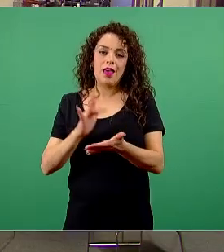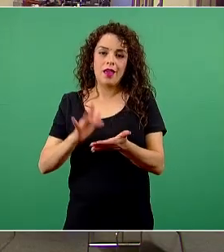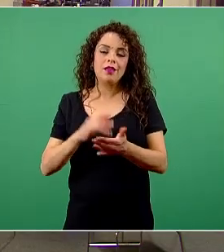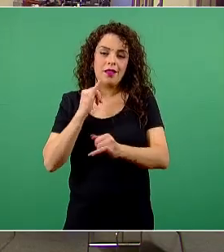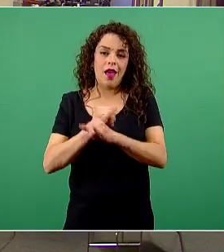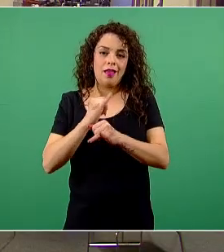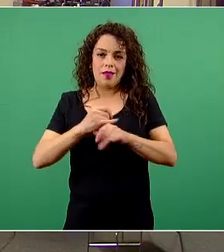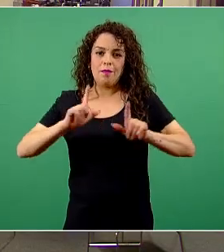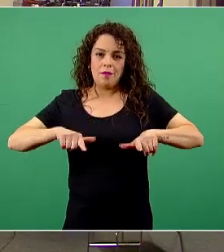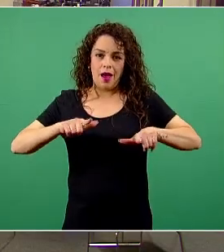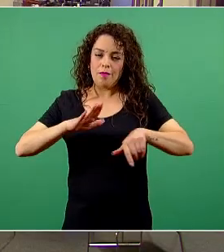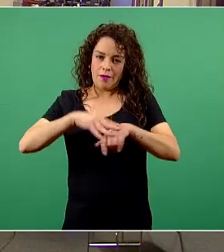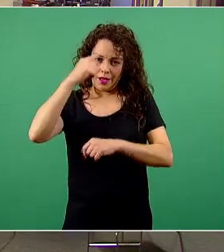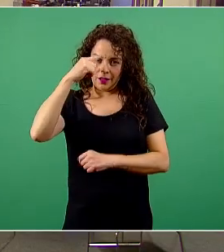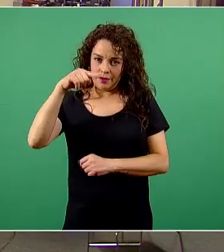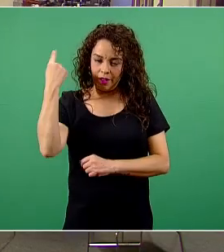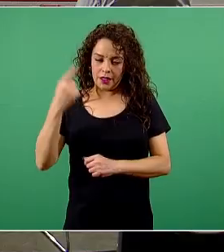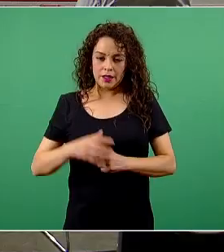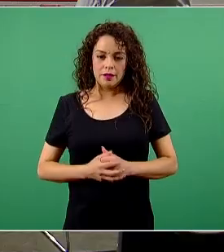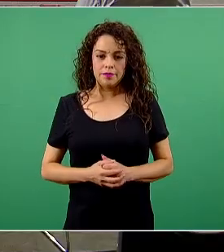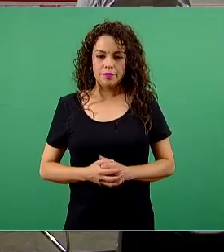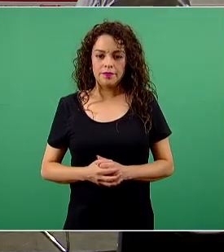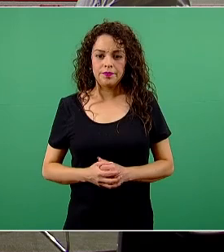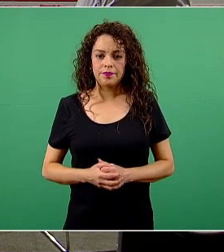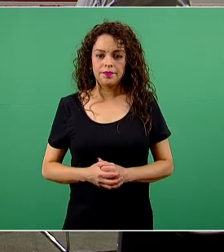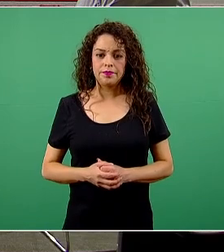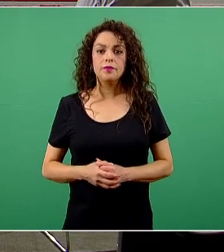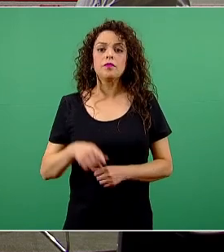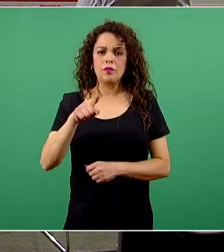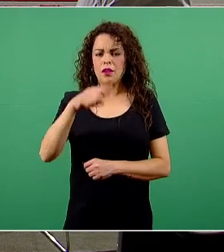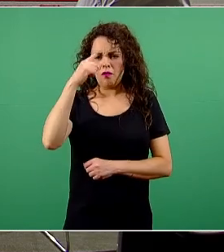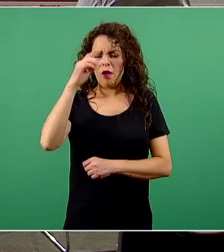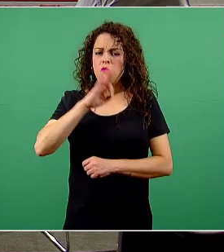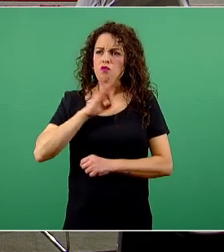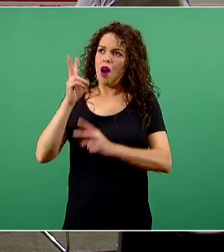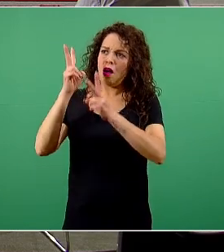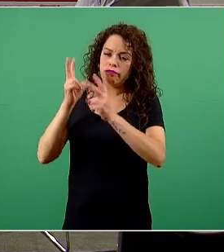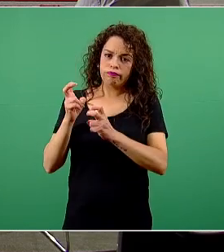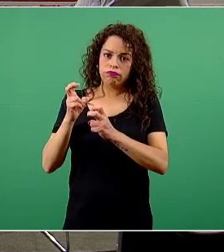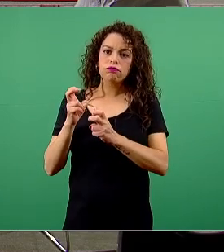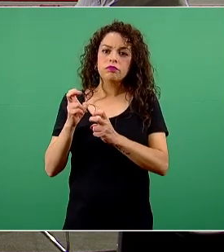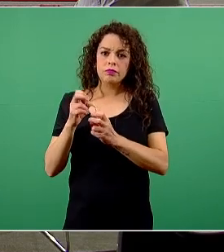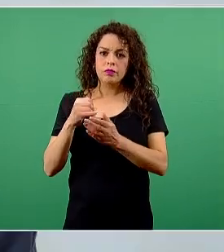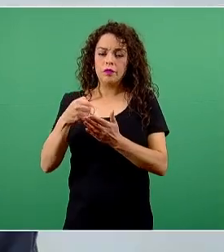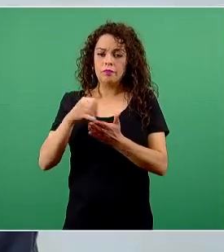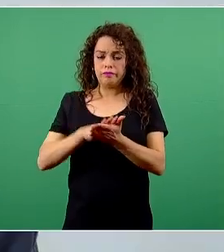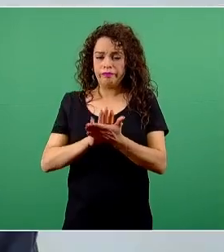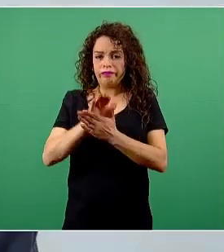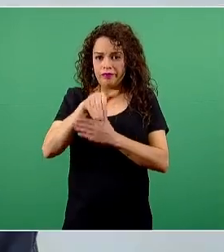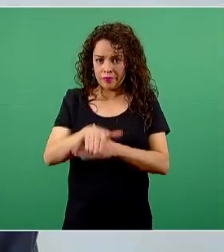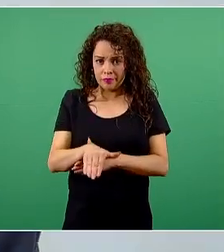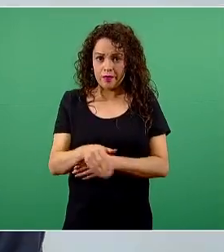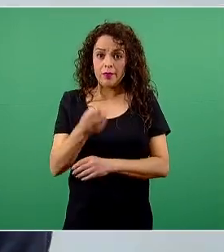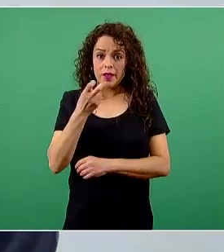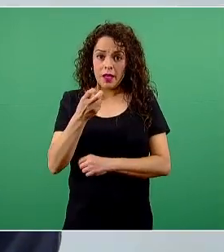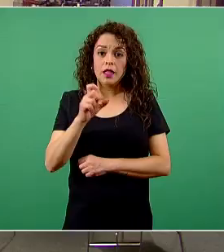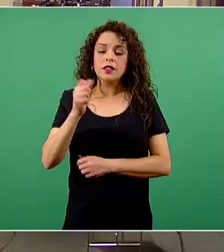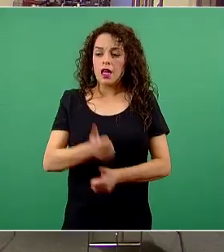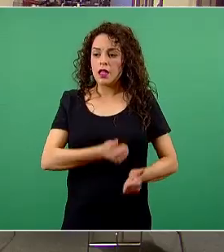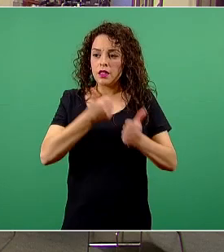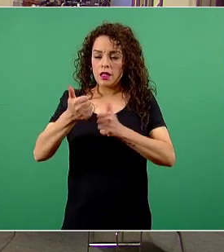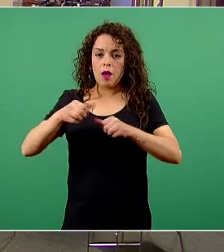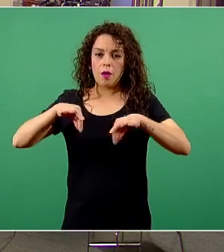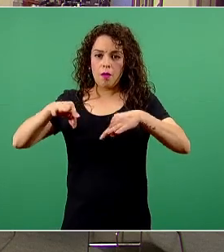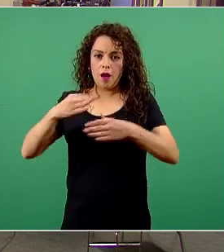Entonces, sí lo pueden bajar y llevarlos el día que les toque su vacuna.